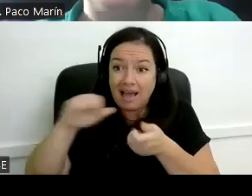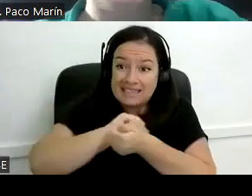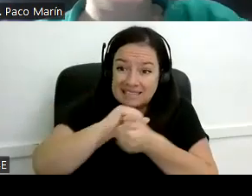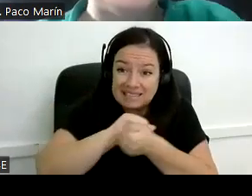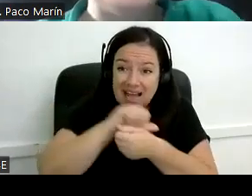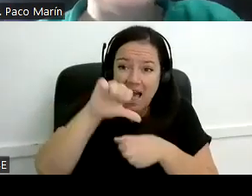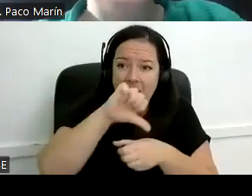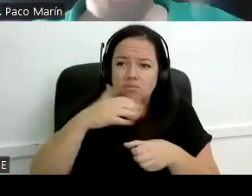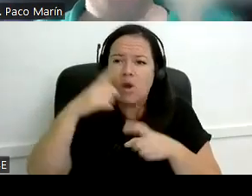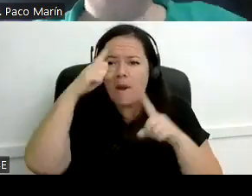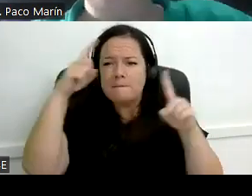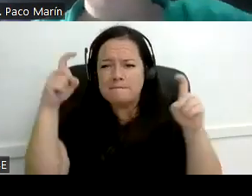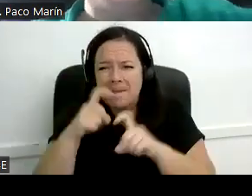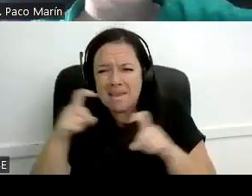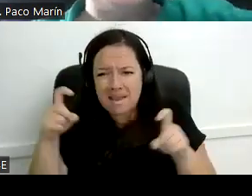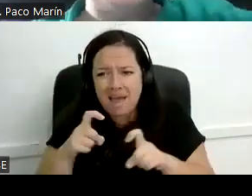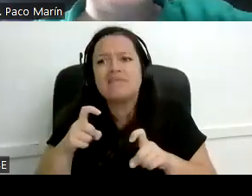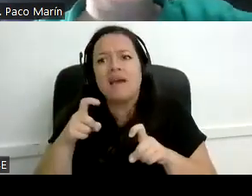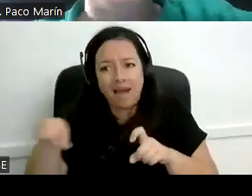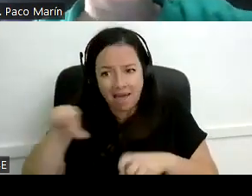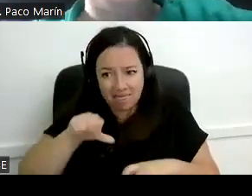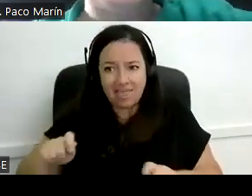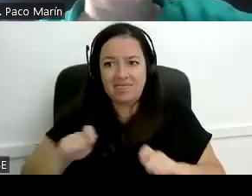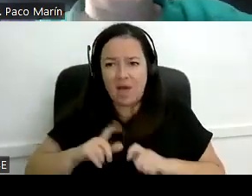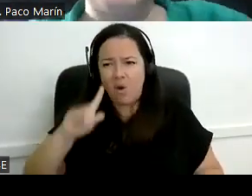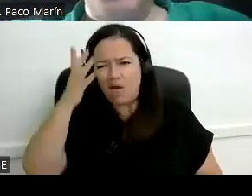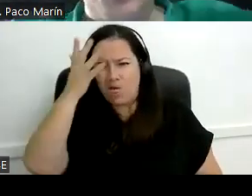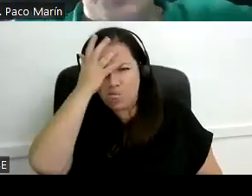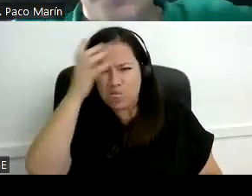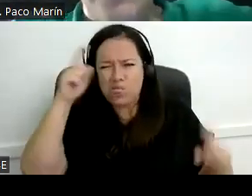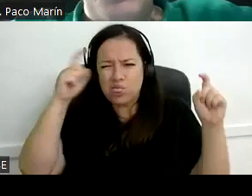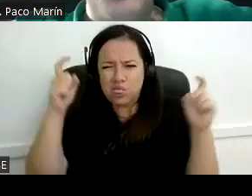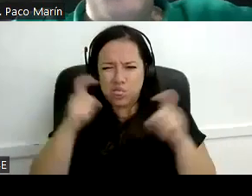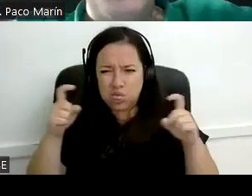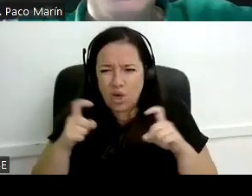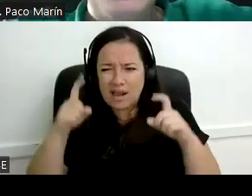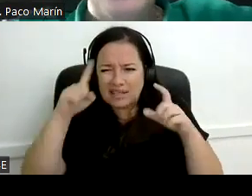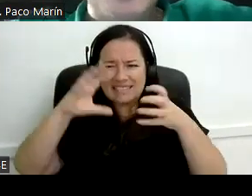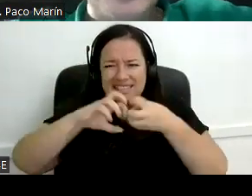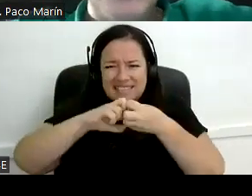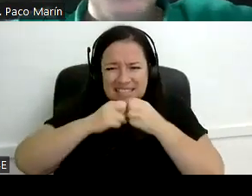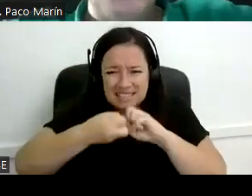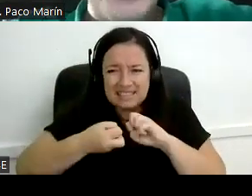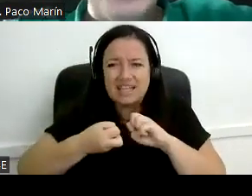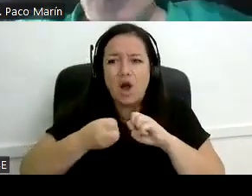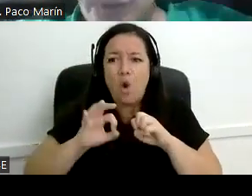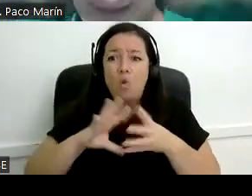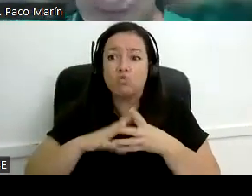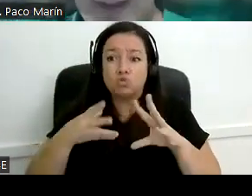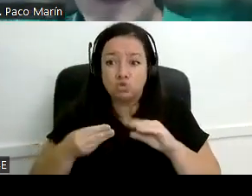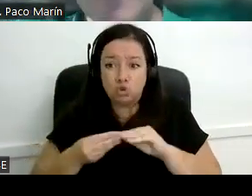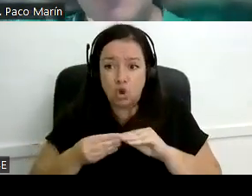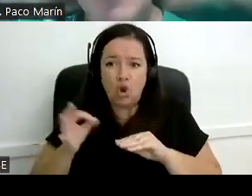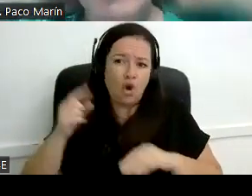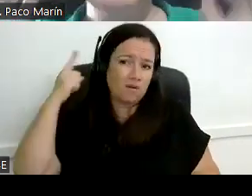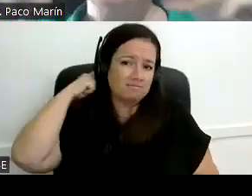por ejemplo, cuando hay migrañas o cuando hay cefaleas tensionales, cuando hay dolores de cabeza así por compresión, por contractura muscular, cuando tenemos